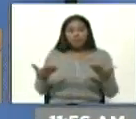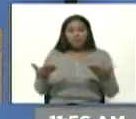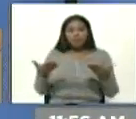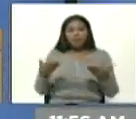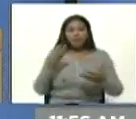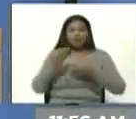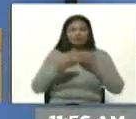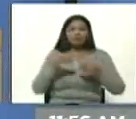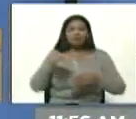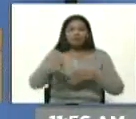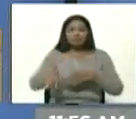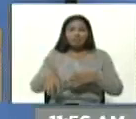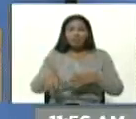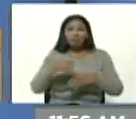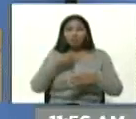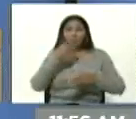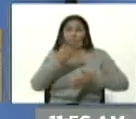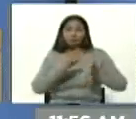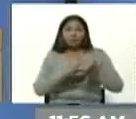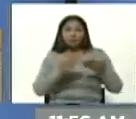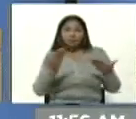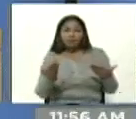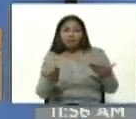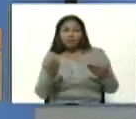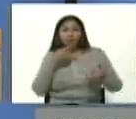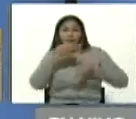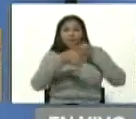en el Estado. Yo tengo aquí, esta carpeta habla sola.